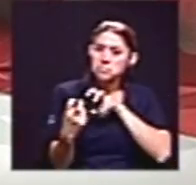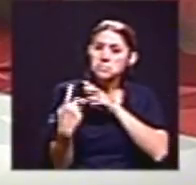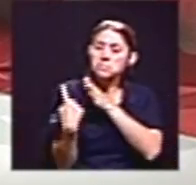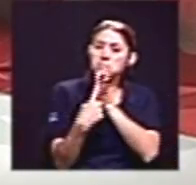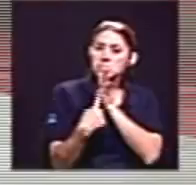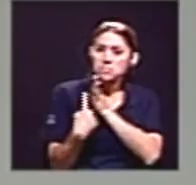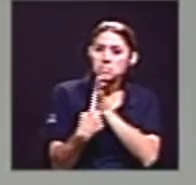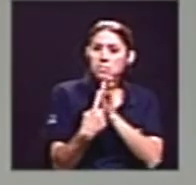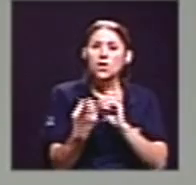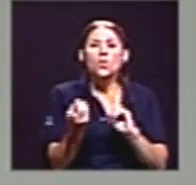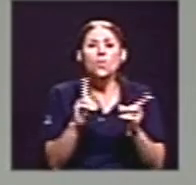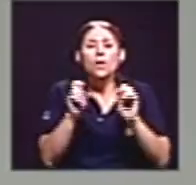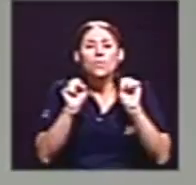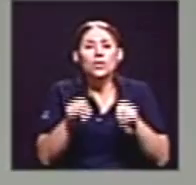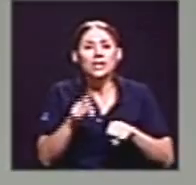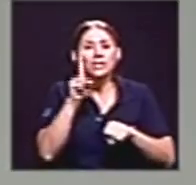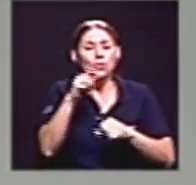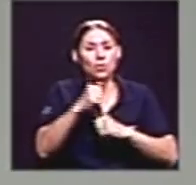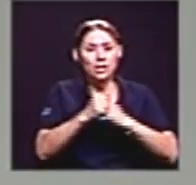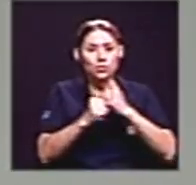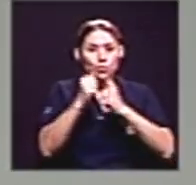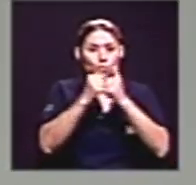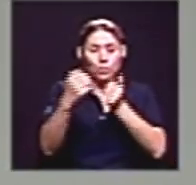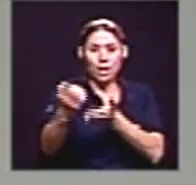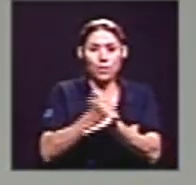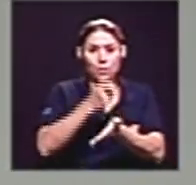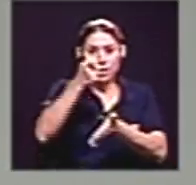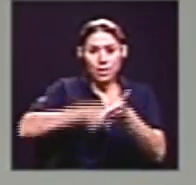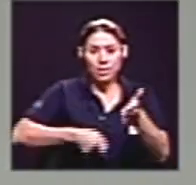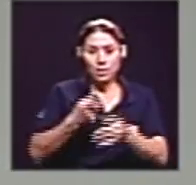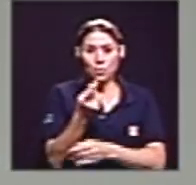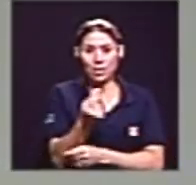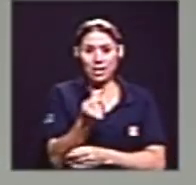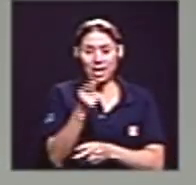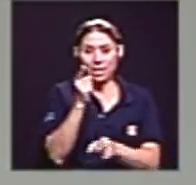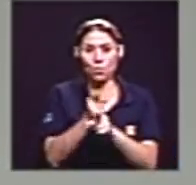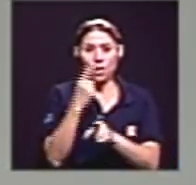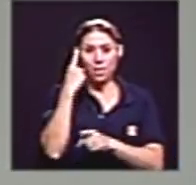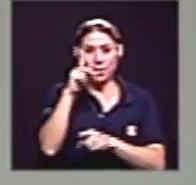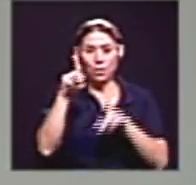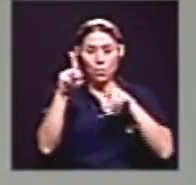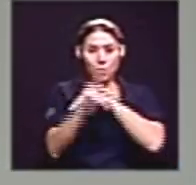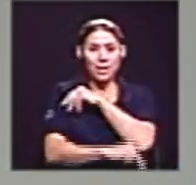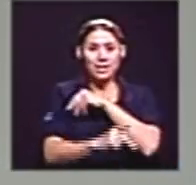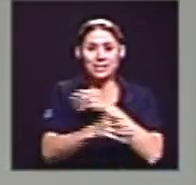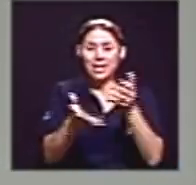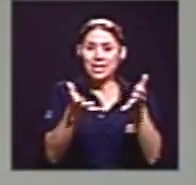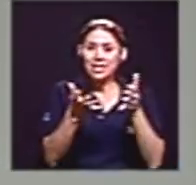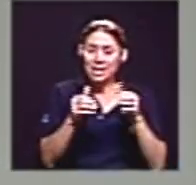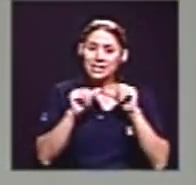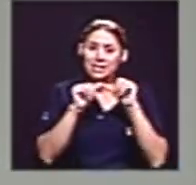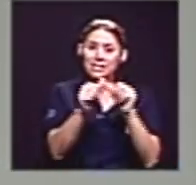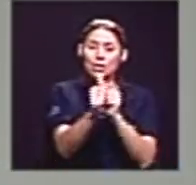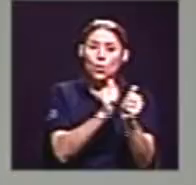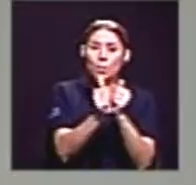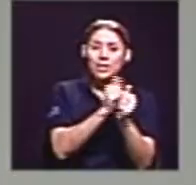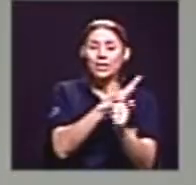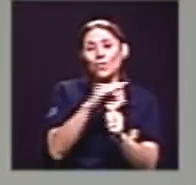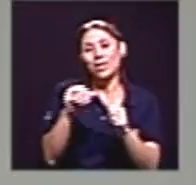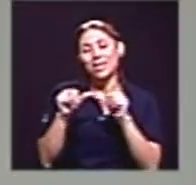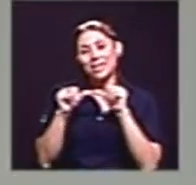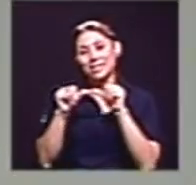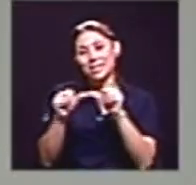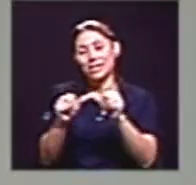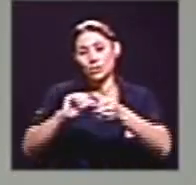ser una estructura tributaria adecuada para un país que quiere seguir siendo competitivo, pero que quiere seguir siendo solidario. Y